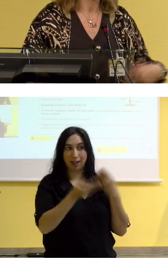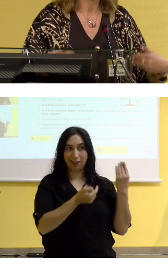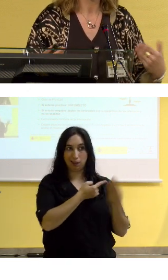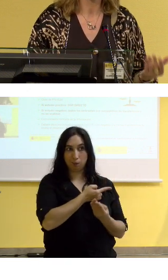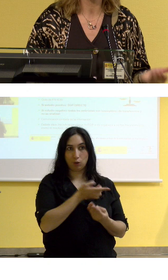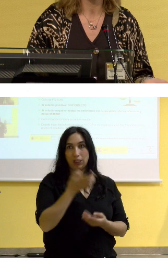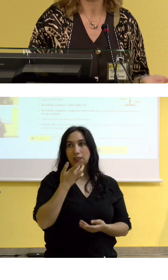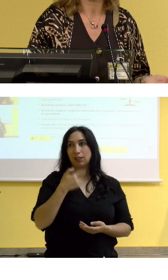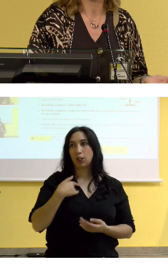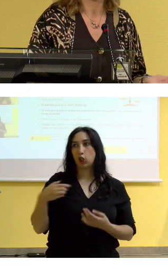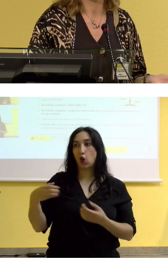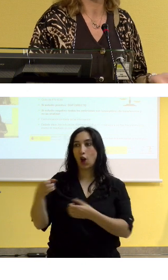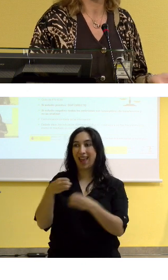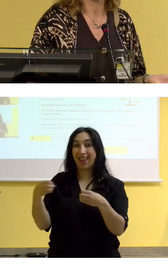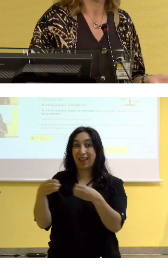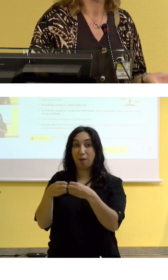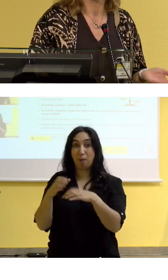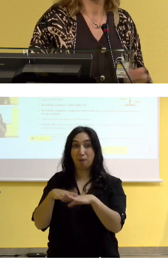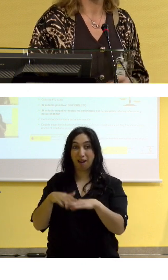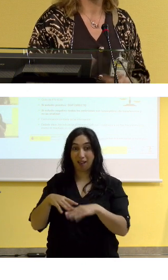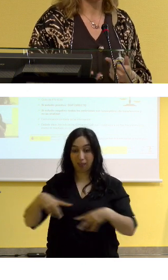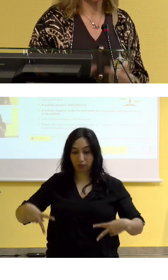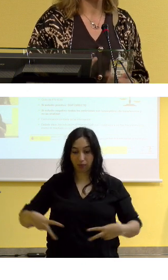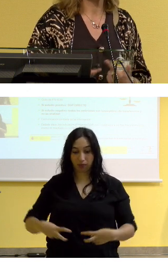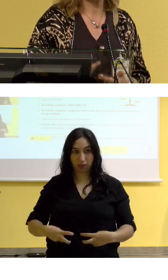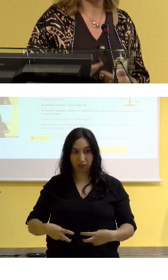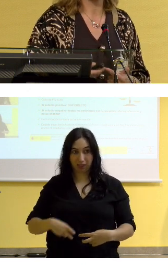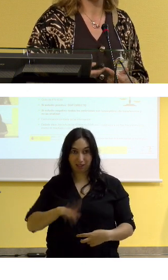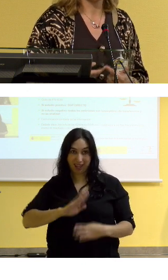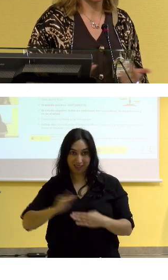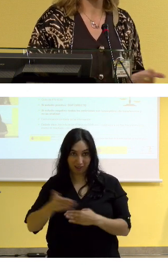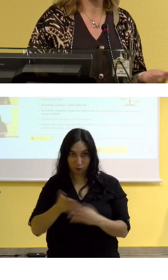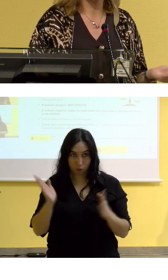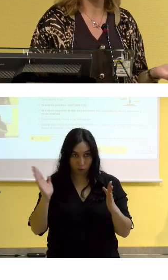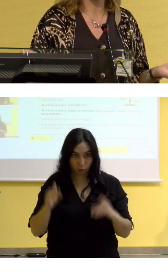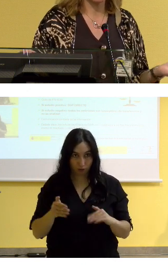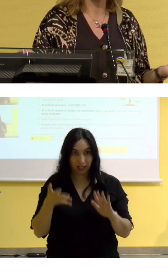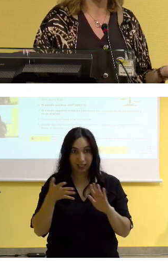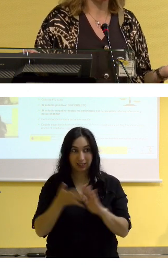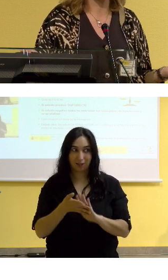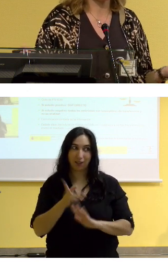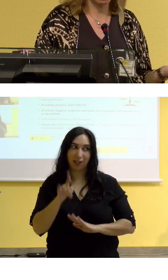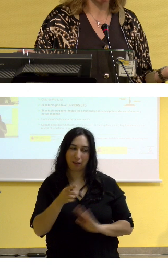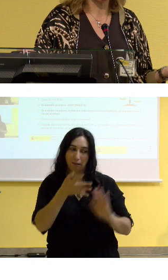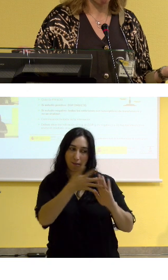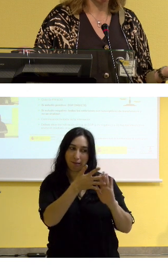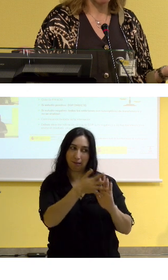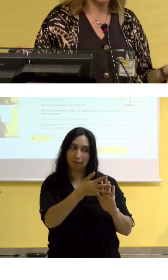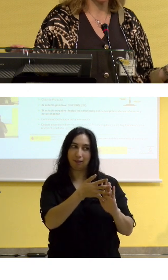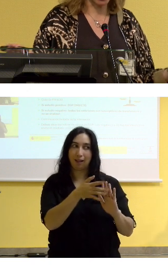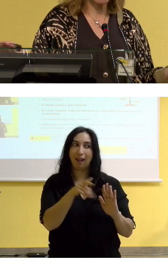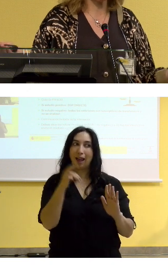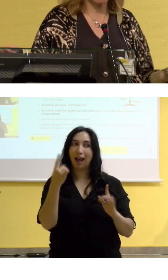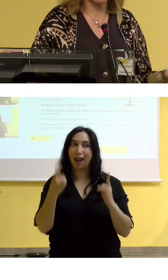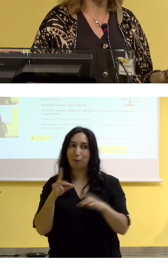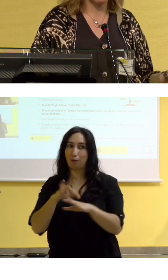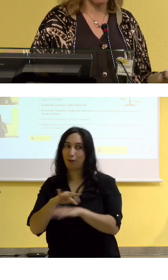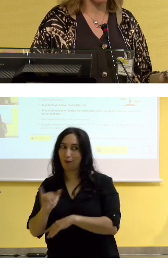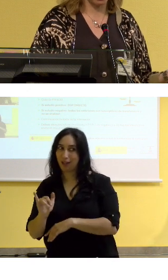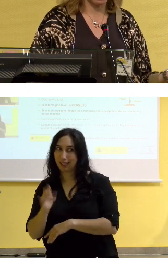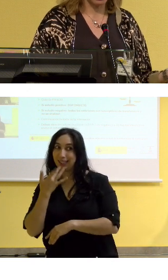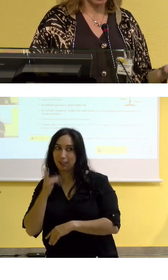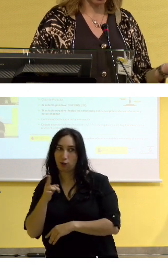si yo no tengo embriones para transferir, de forma indirecta les estoy contando que alguno es portador, porque si no siempre